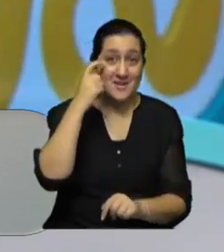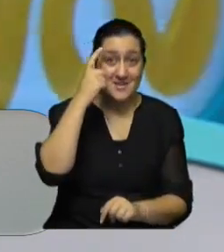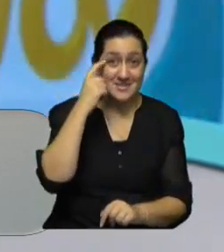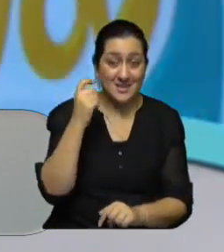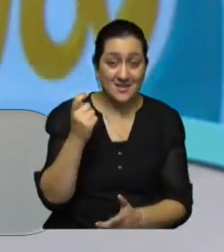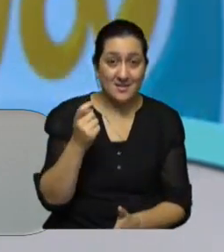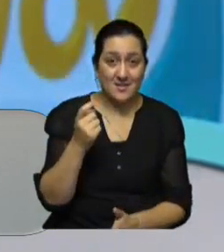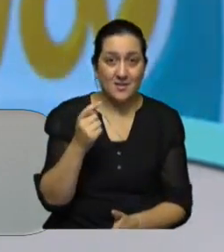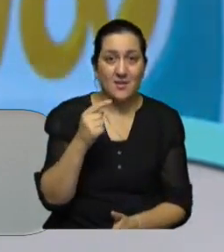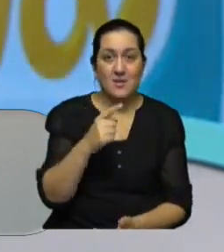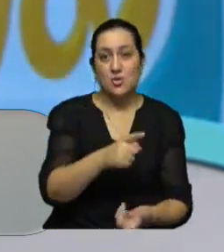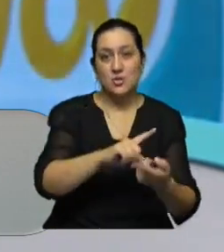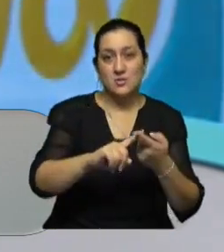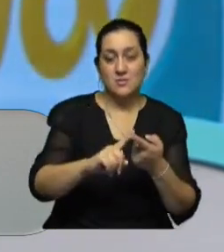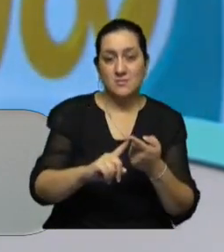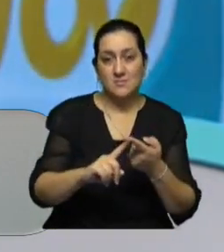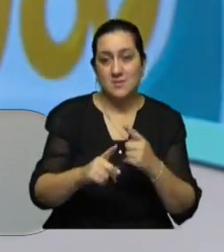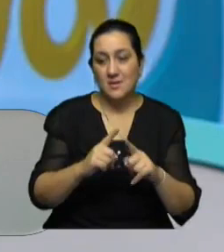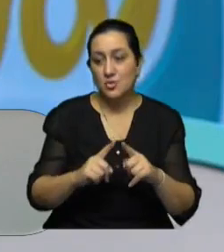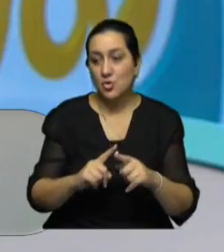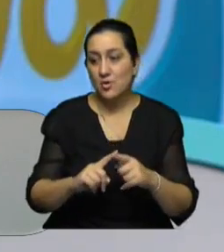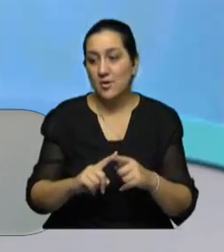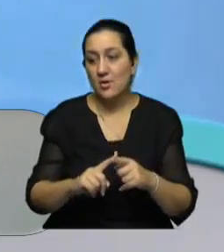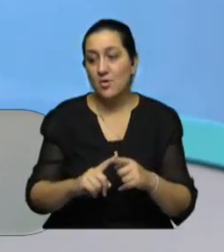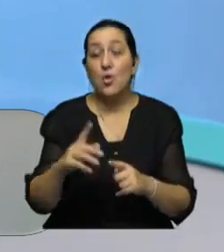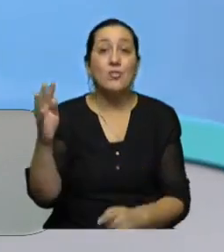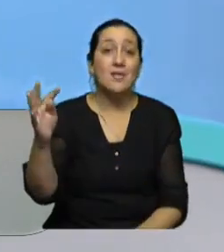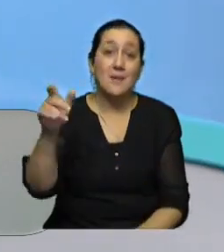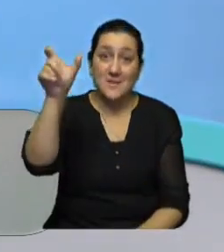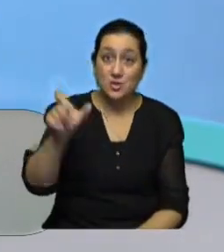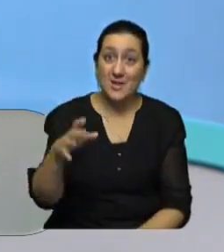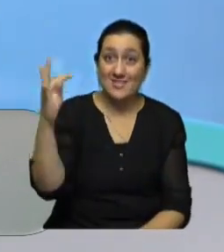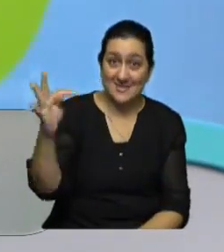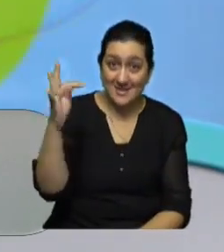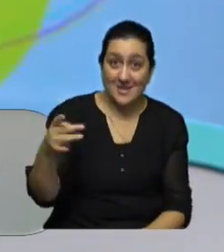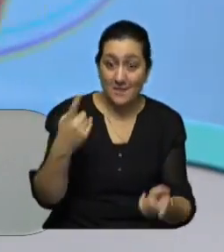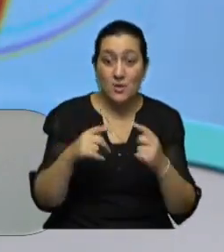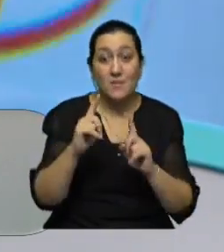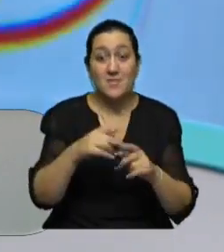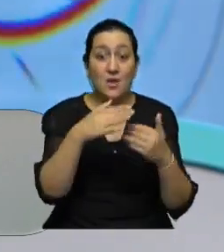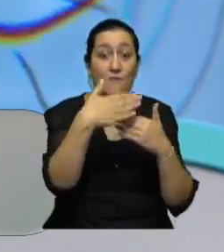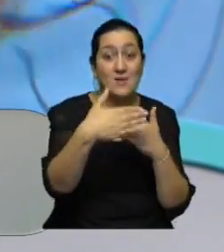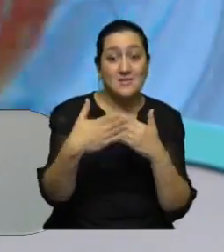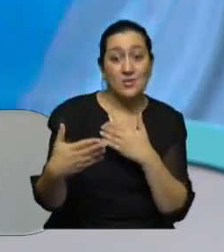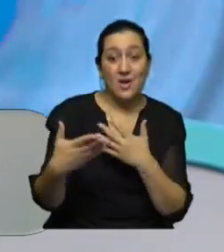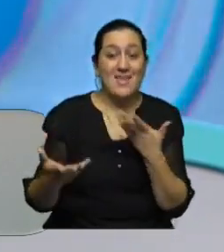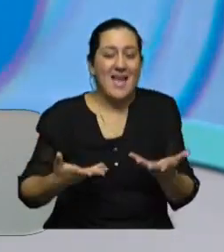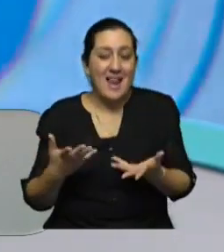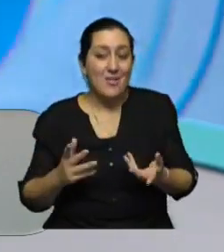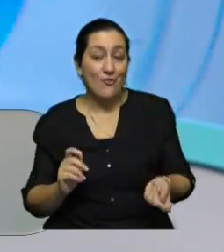esto tiene mucho de que le pasa al tallerista y le pasa también al vecino, la vecina que va, de que hay algo que cambia, de